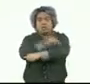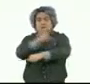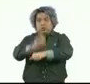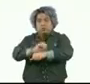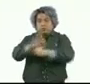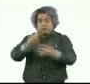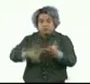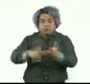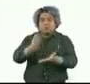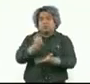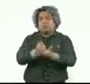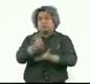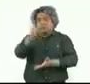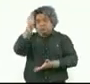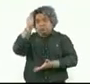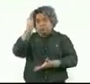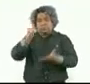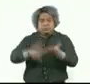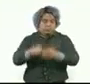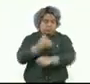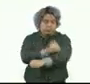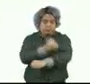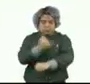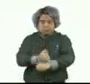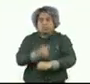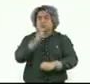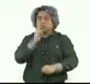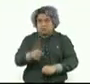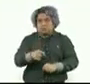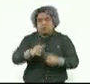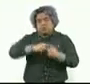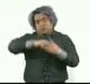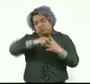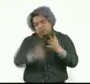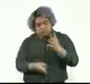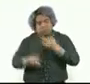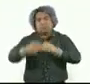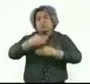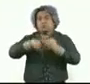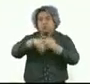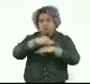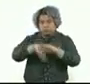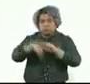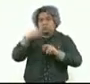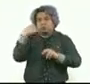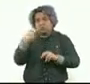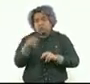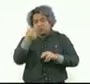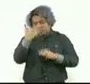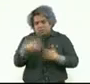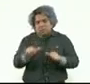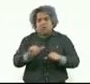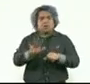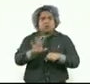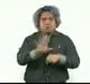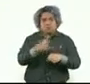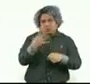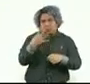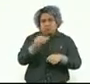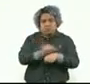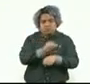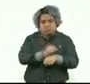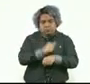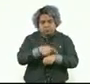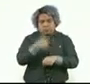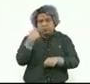Tláhuac, entonces Iztapalapa. Estas están en esa, estarían ya programadas para esa zona, como ya se